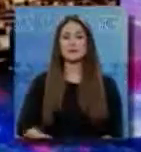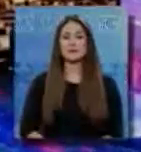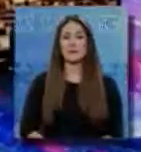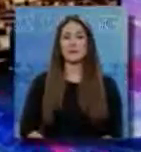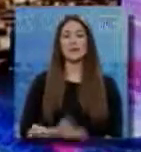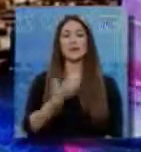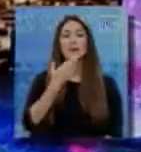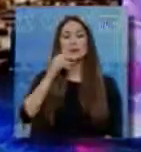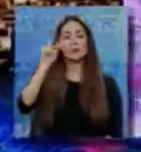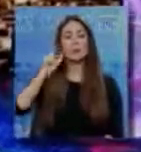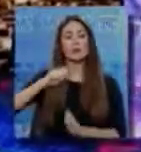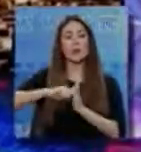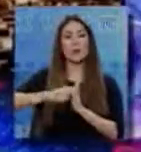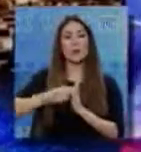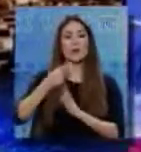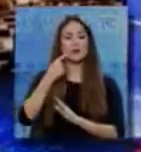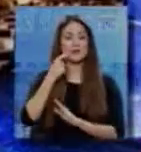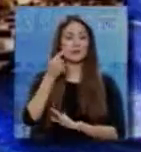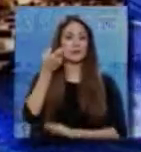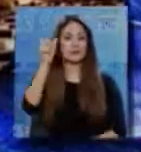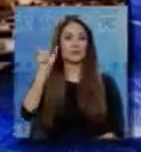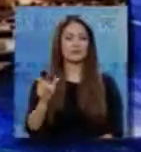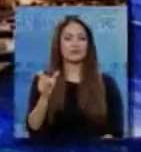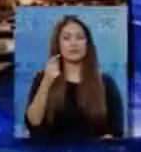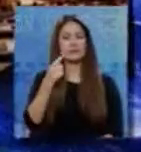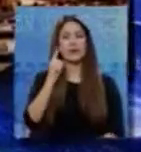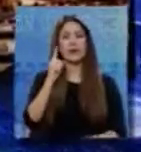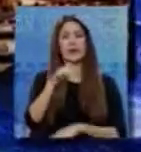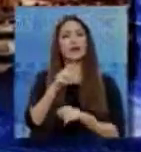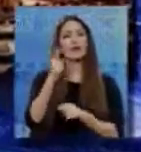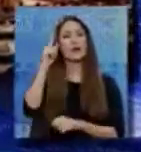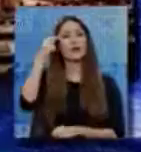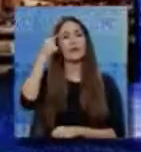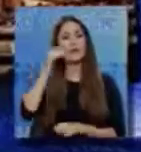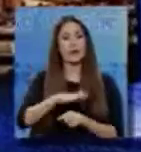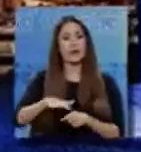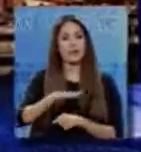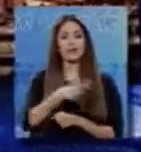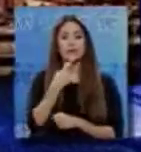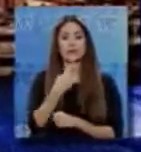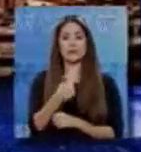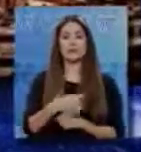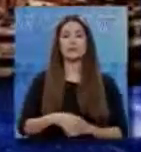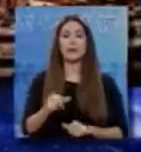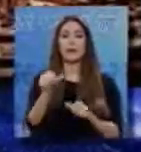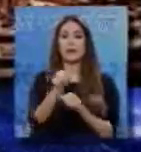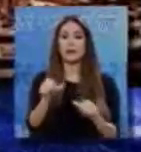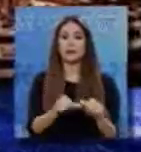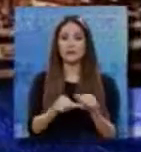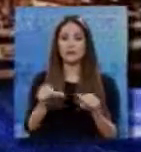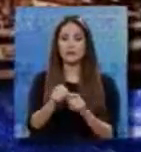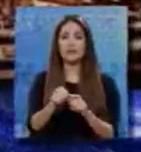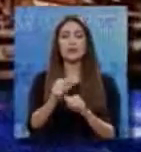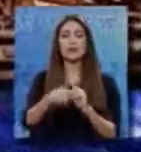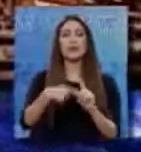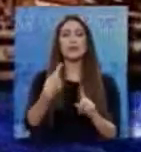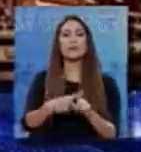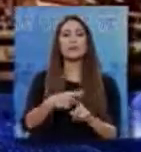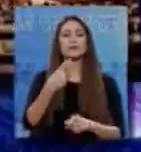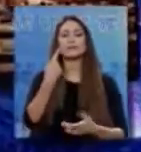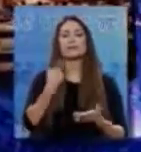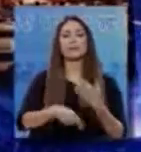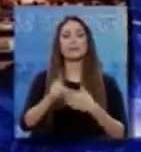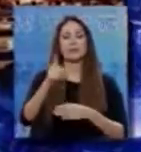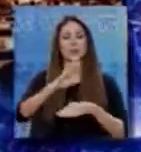a la Procuradora o Procurador General del Estado, además de las otras funciones que determine la ley, el asesoramiento legal y la absolución de las consultas